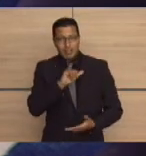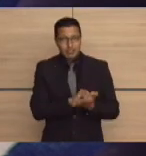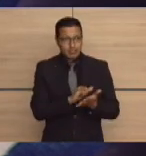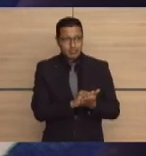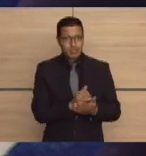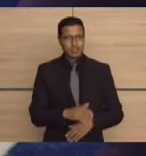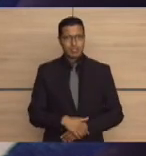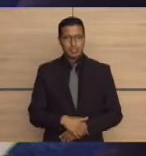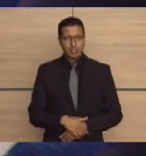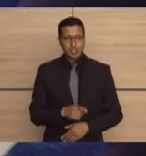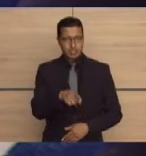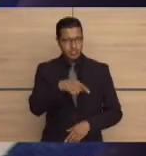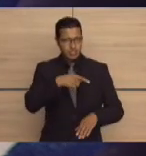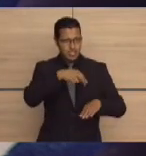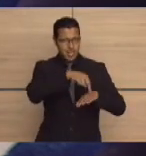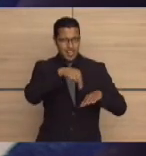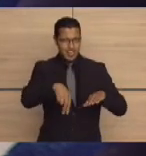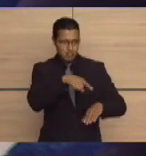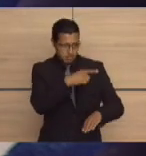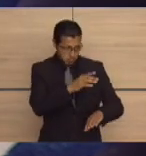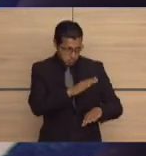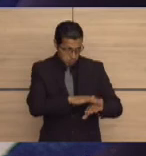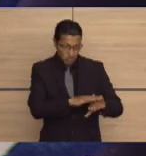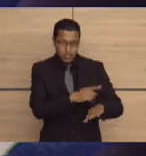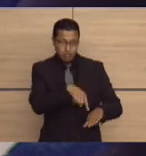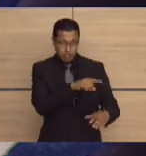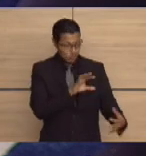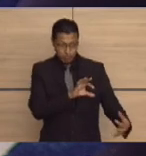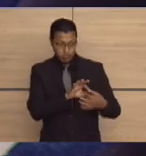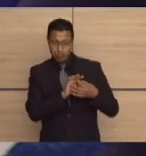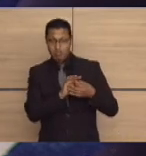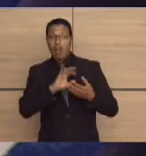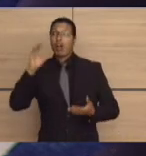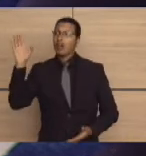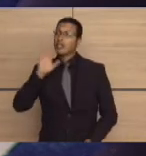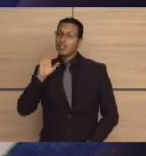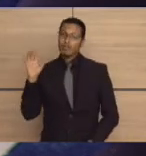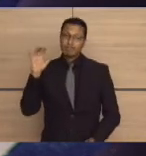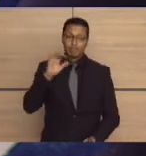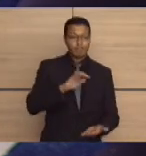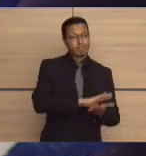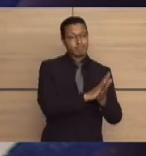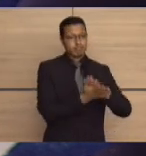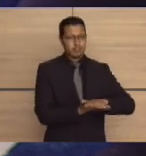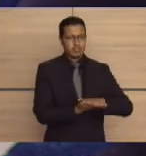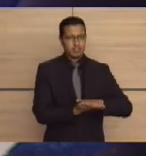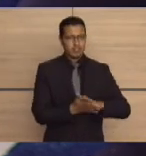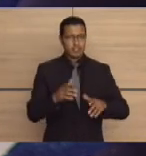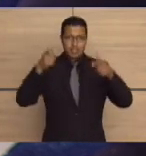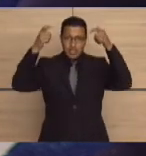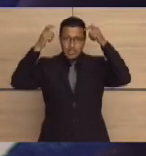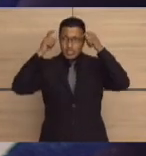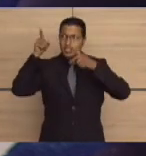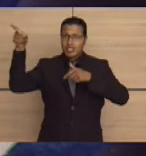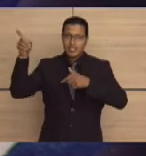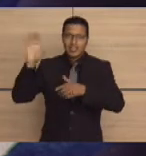les decían: si ustedes no se unen, va a llegar la Reconquista y va a acabar con esto, porque por ahora el rey estaba